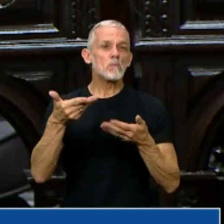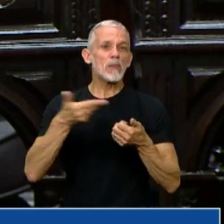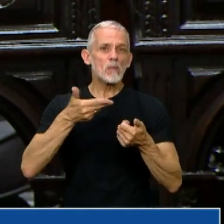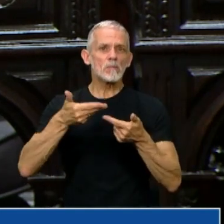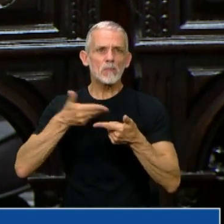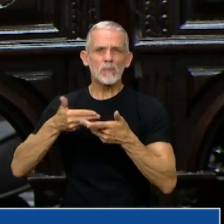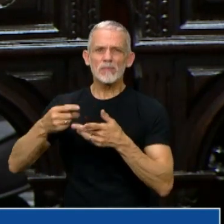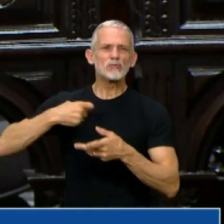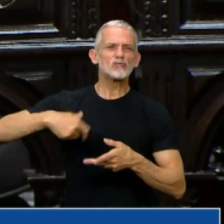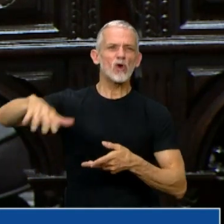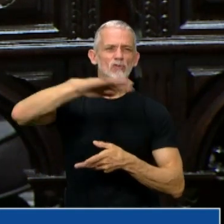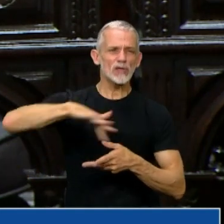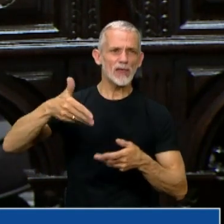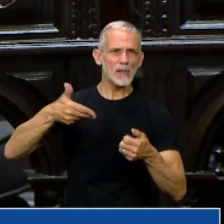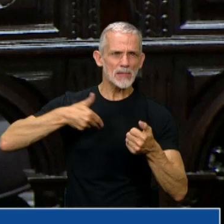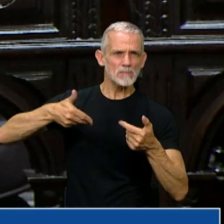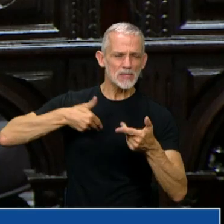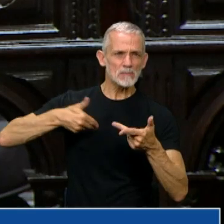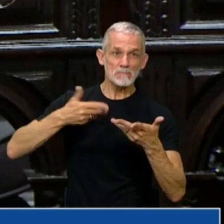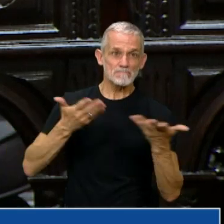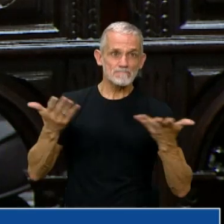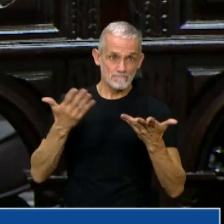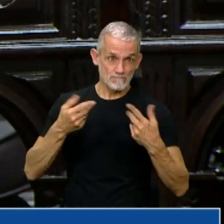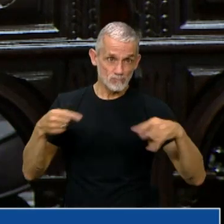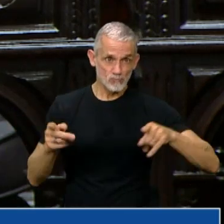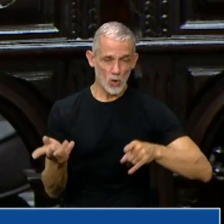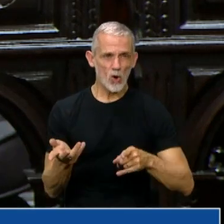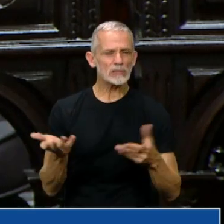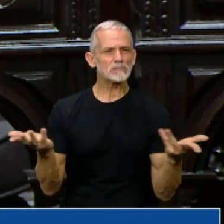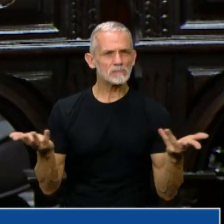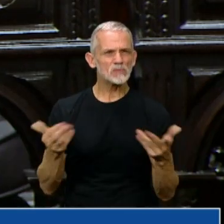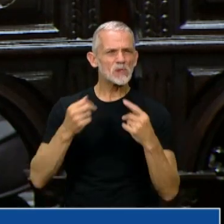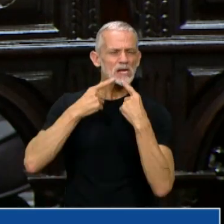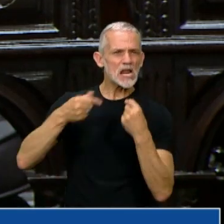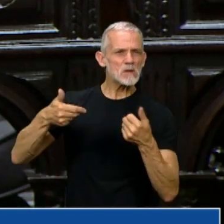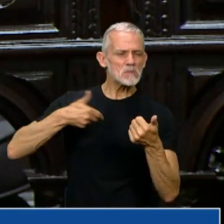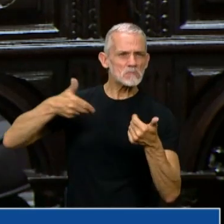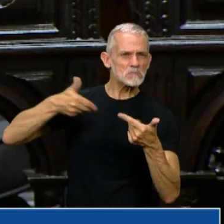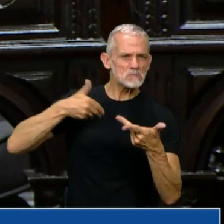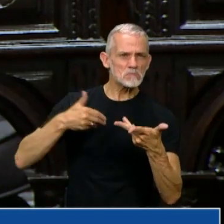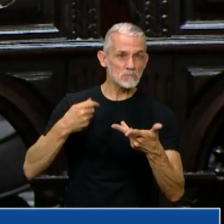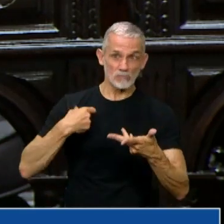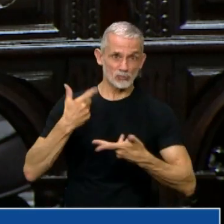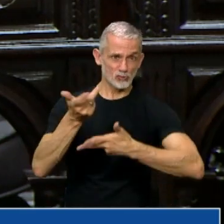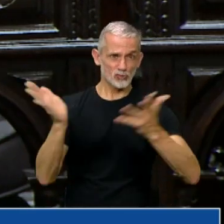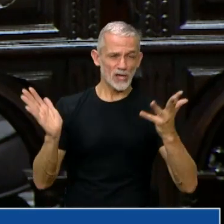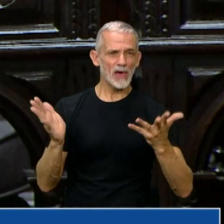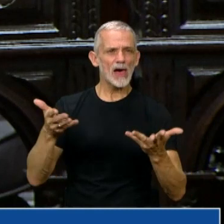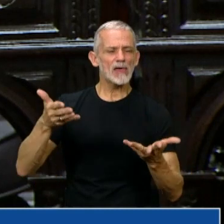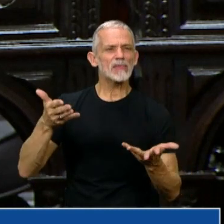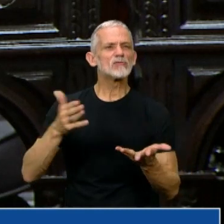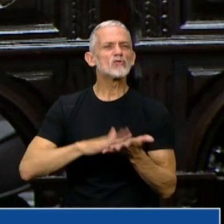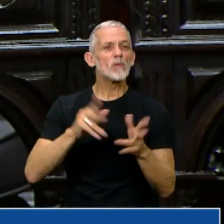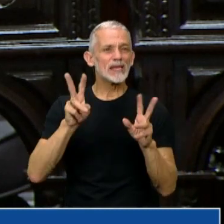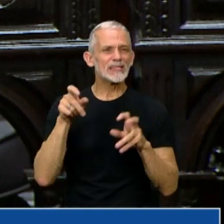solicitudes que la sociedad nos viene haciendo, que han reclamado insistentemente alrededor